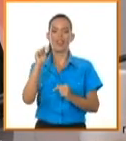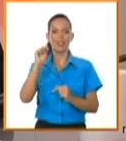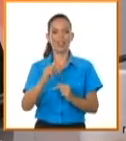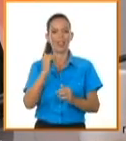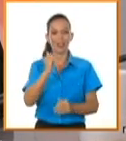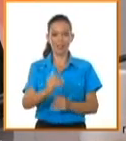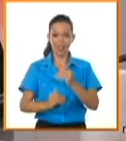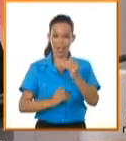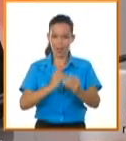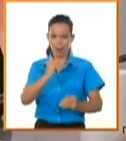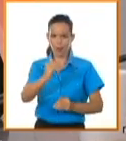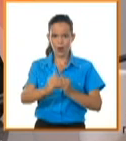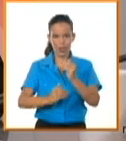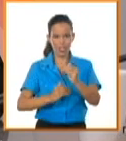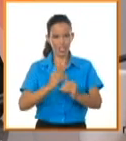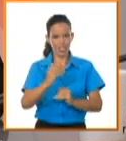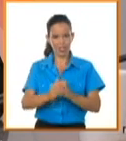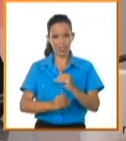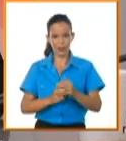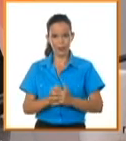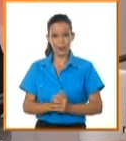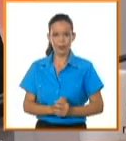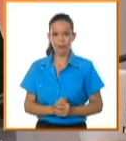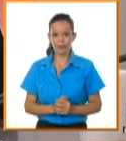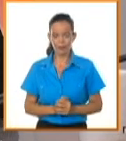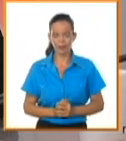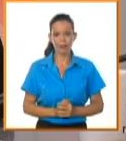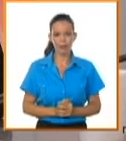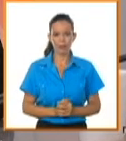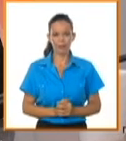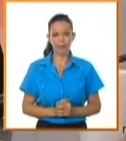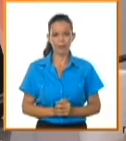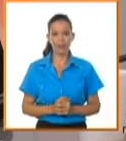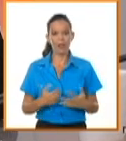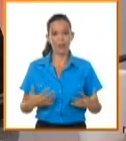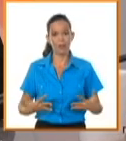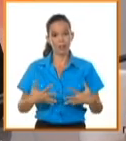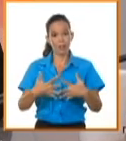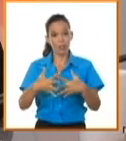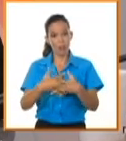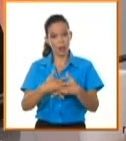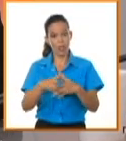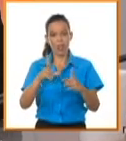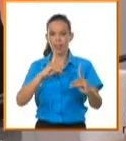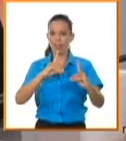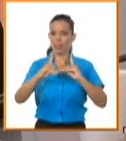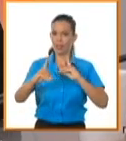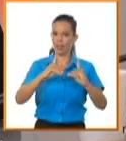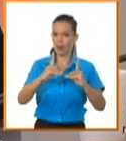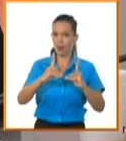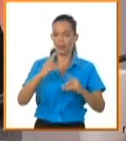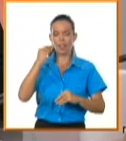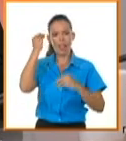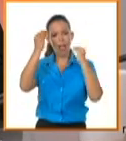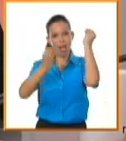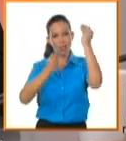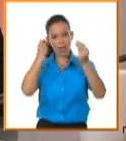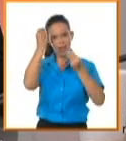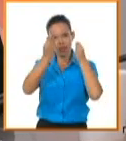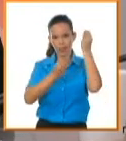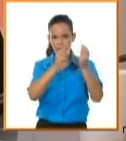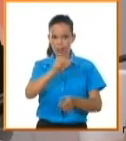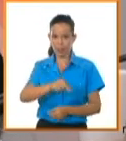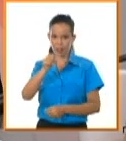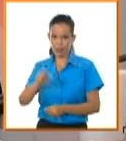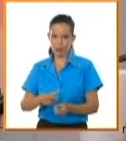está pues sin duda siendo parte del debate del análisis de la discusión de los ciudadanos cubanos en estos momentos